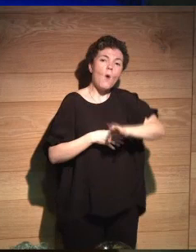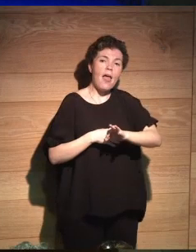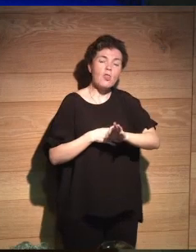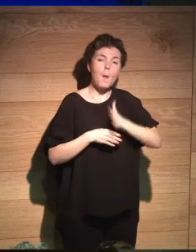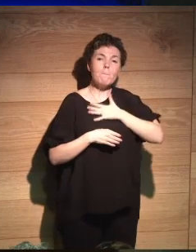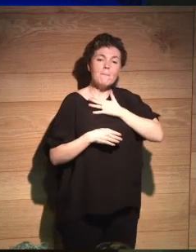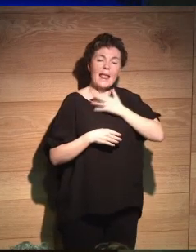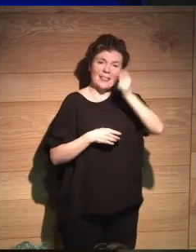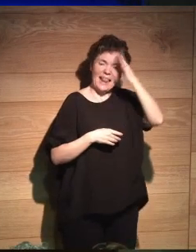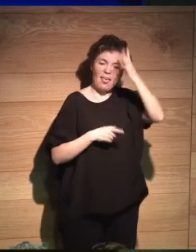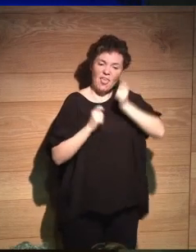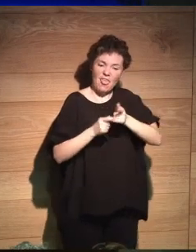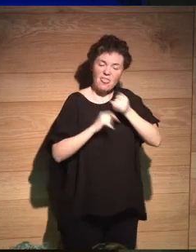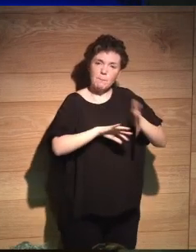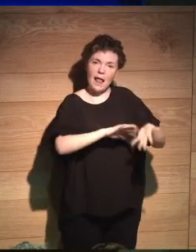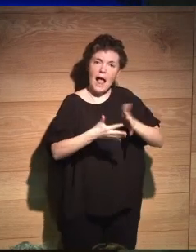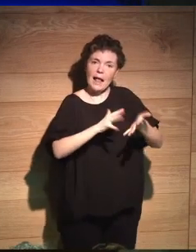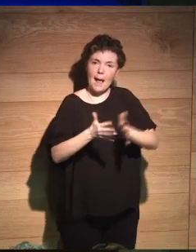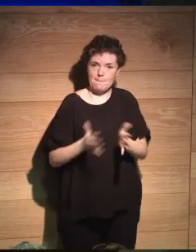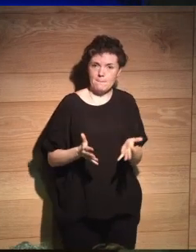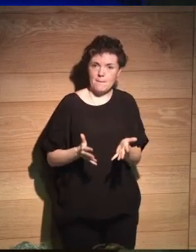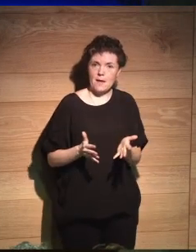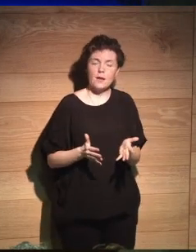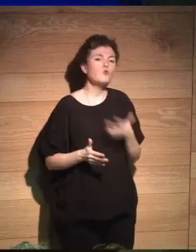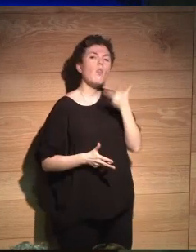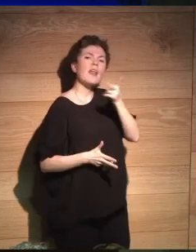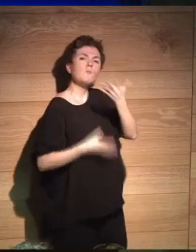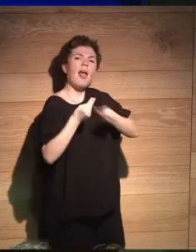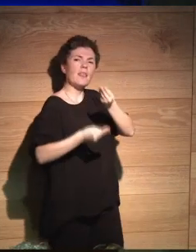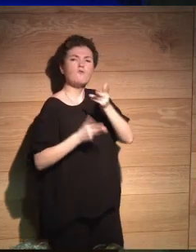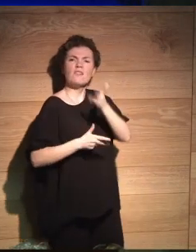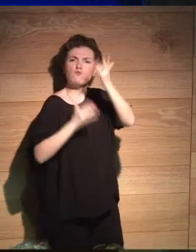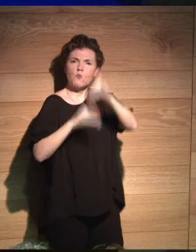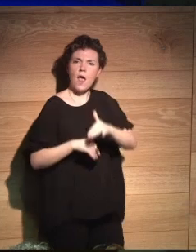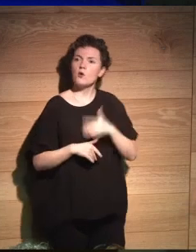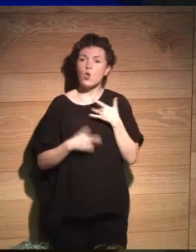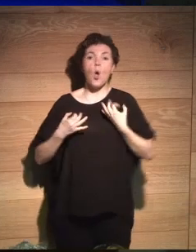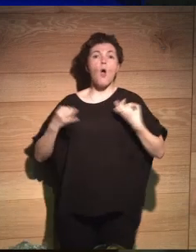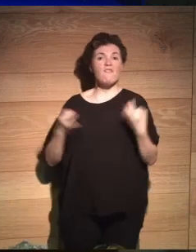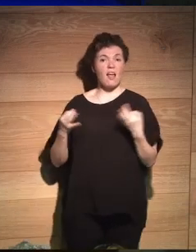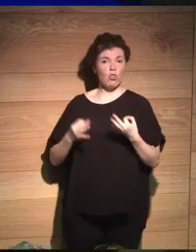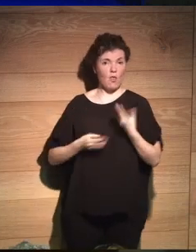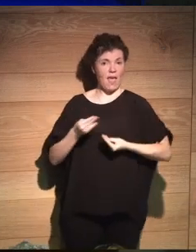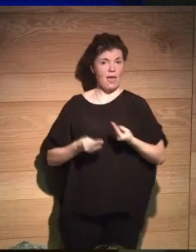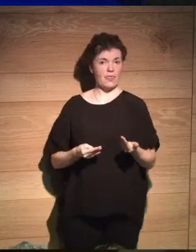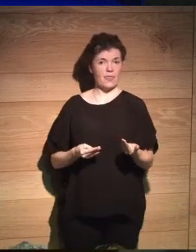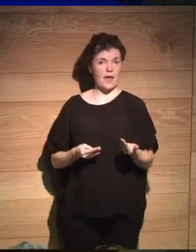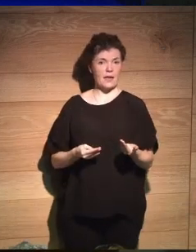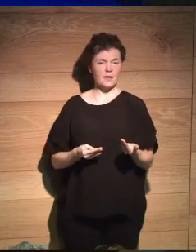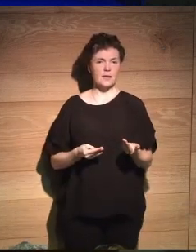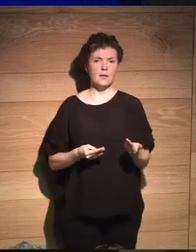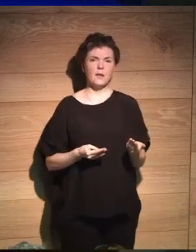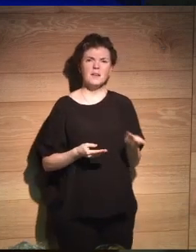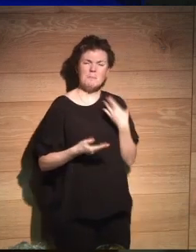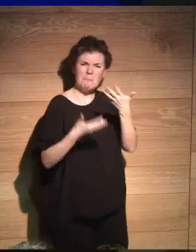mi propia inteligencia. No tienes derecho a hacerlo. Tengo la obligación. ¿Qué palabras más